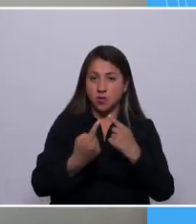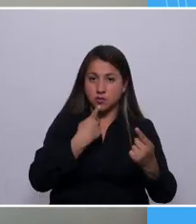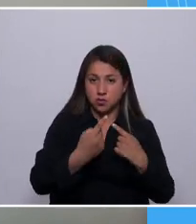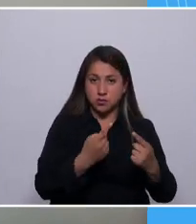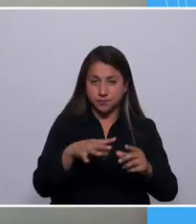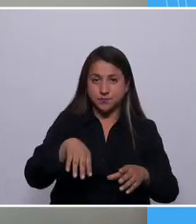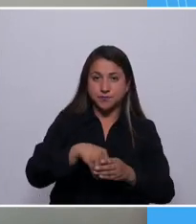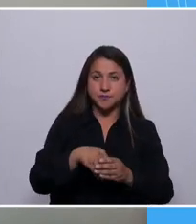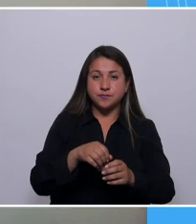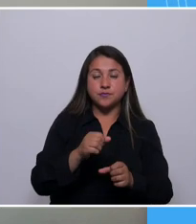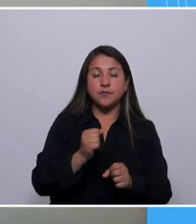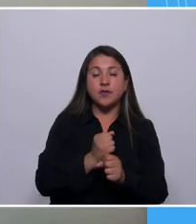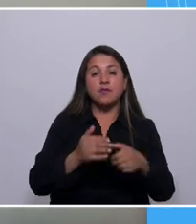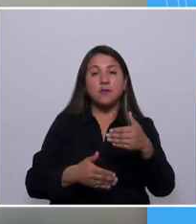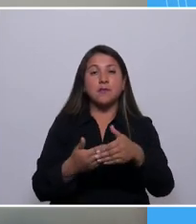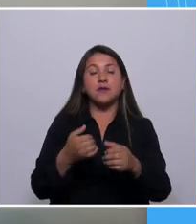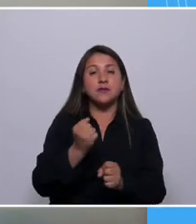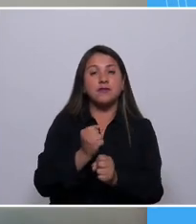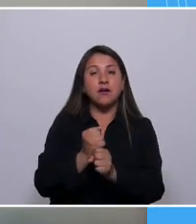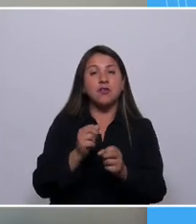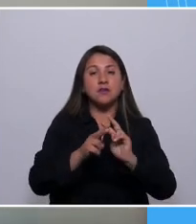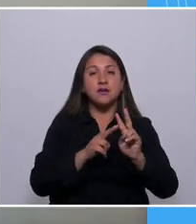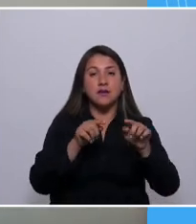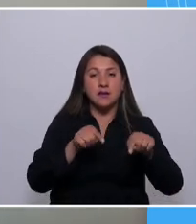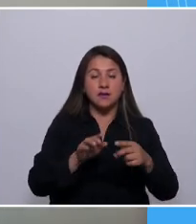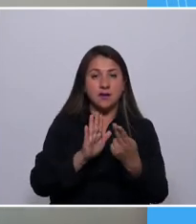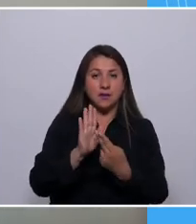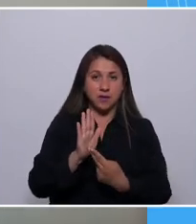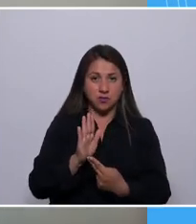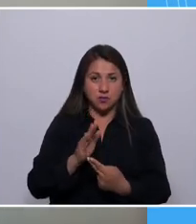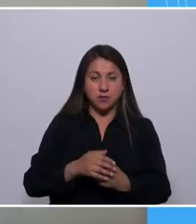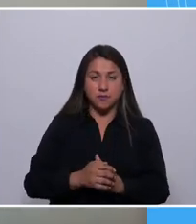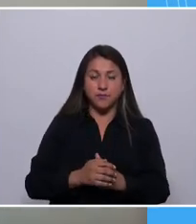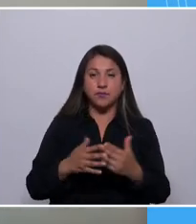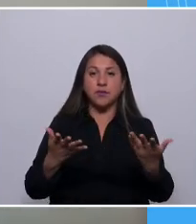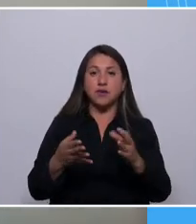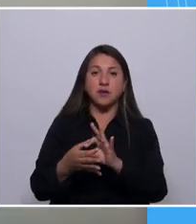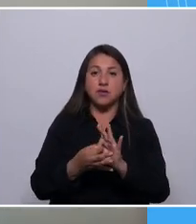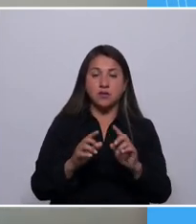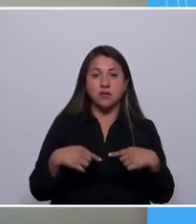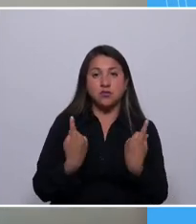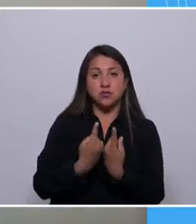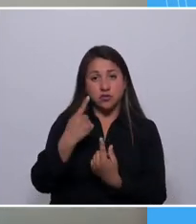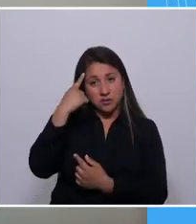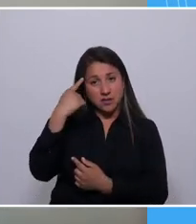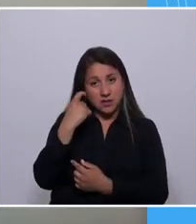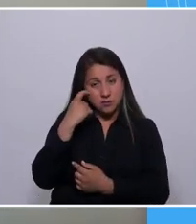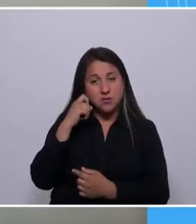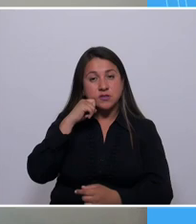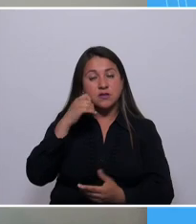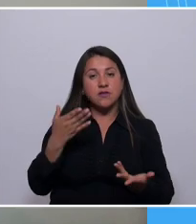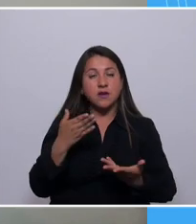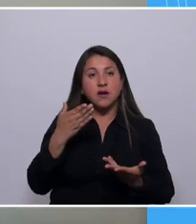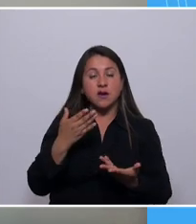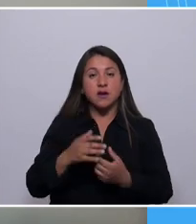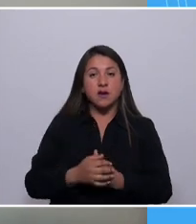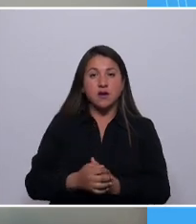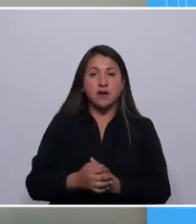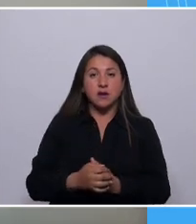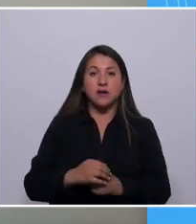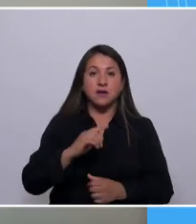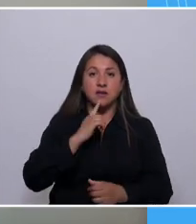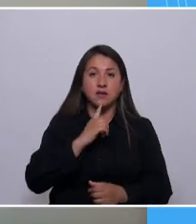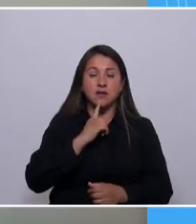los mecanismos y oportunidades que se establezcan en este reglamento. Y por lo tanto, nosotros creemos de que es una adición que constituye